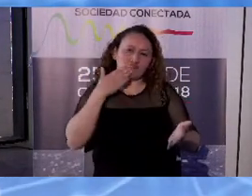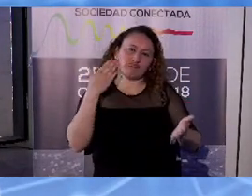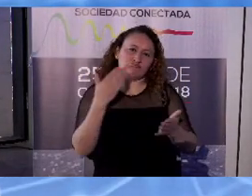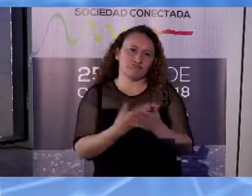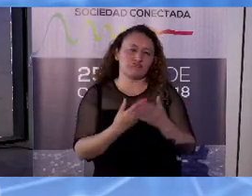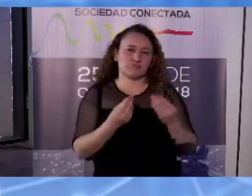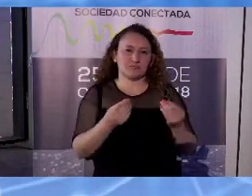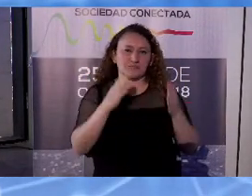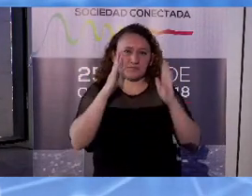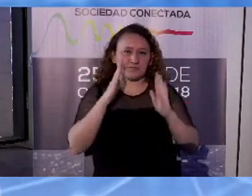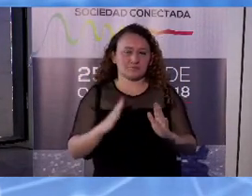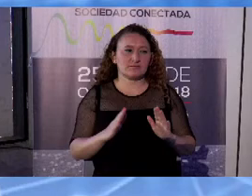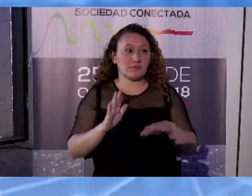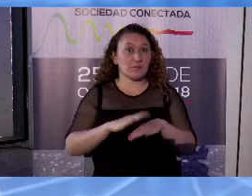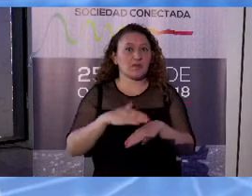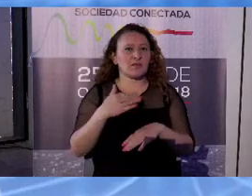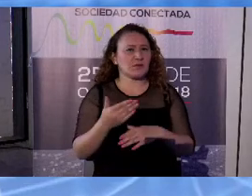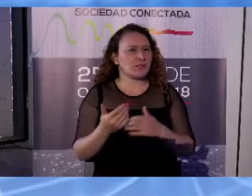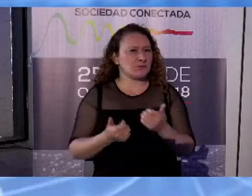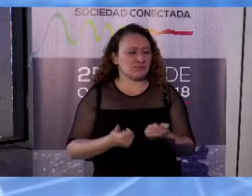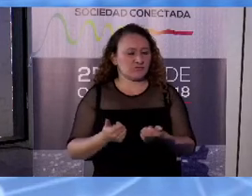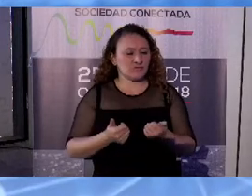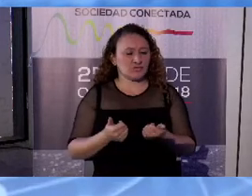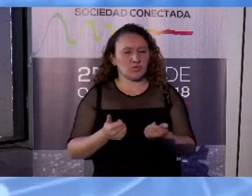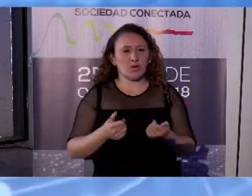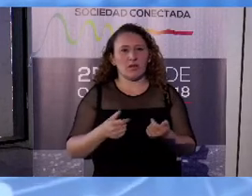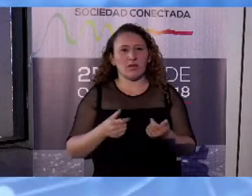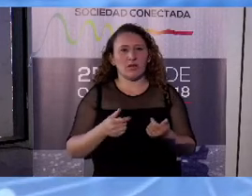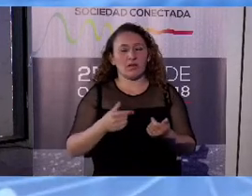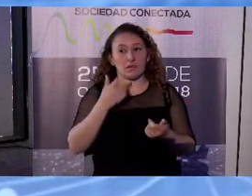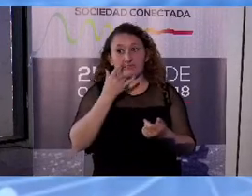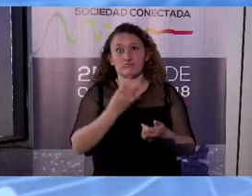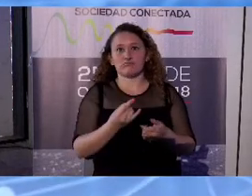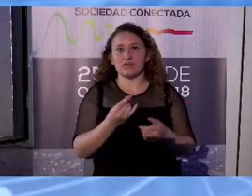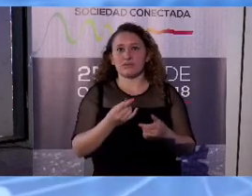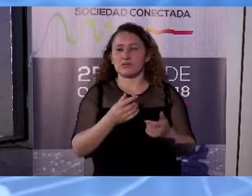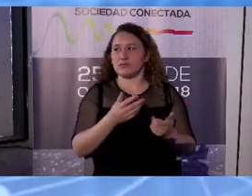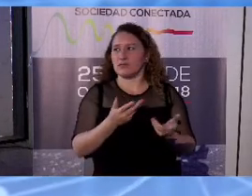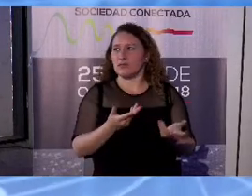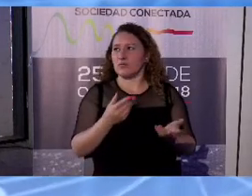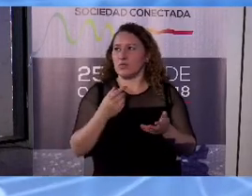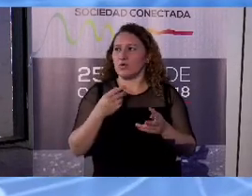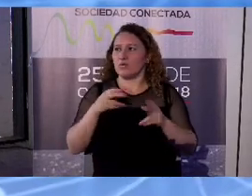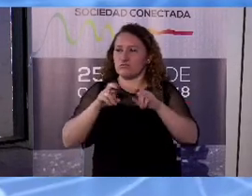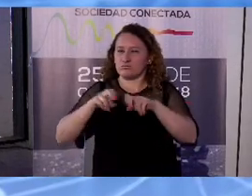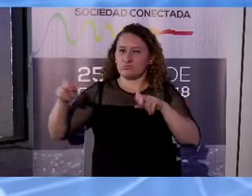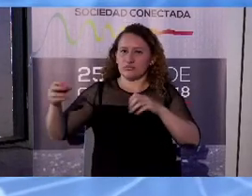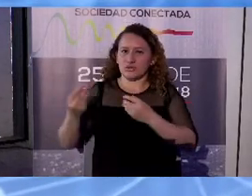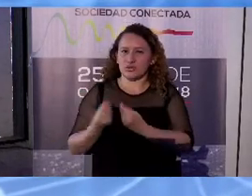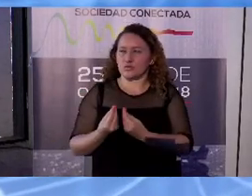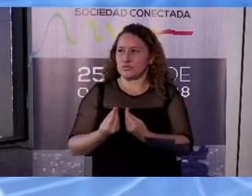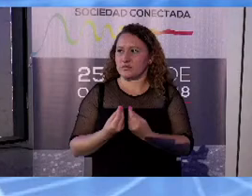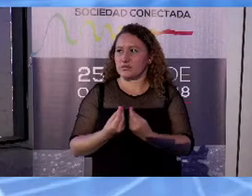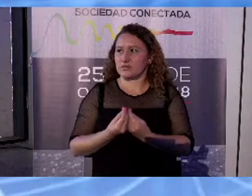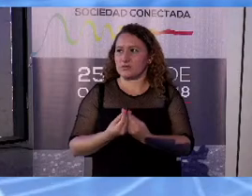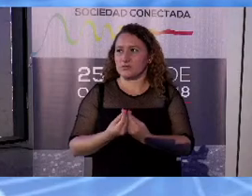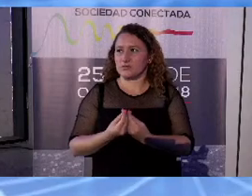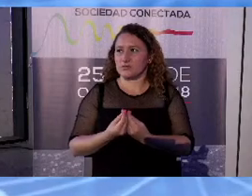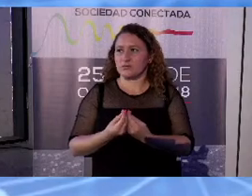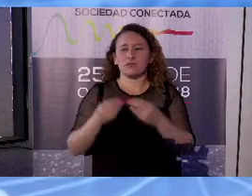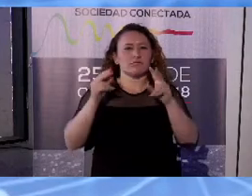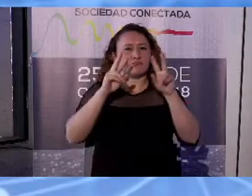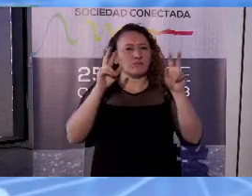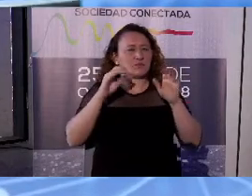y luego vamos a tener una dinámica muy interesante con con nuestros compañeros el el